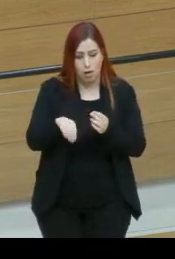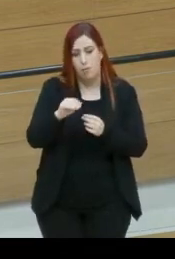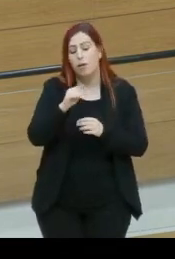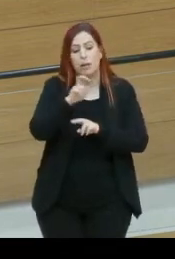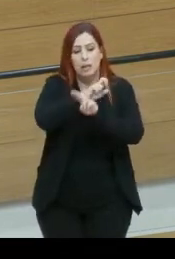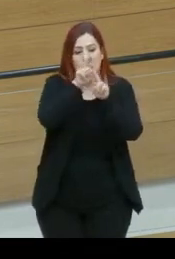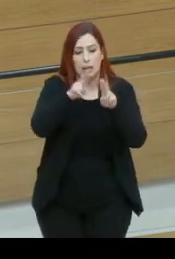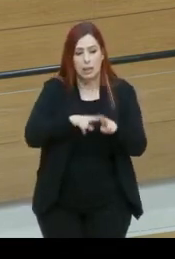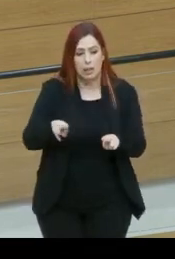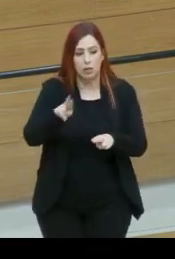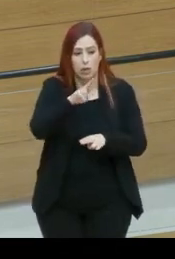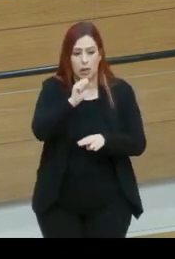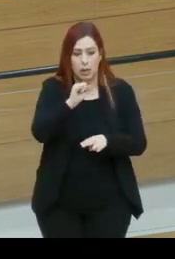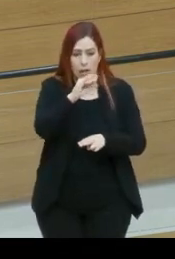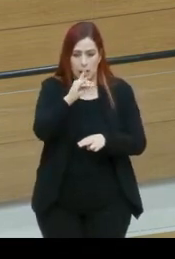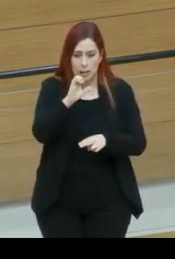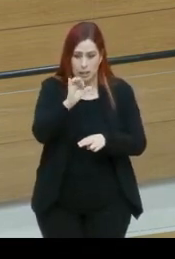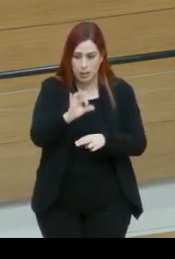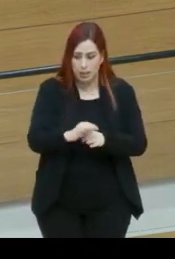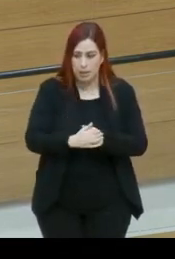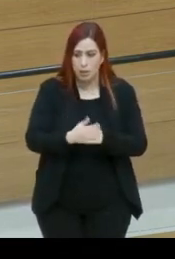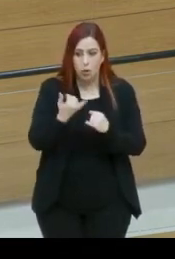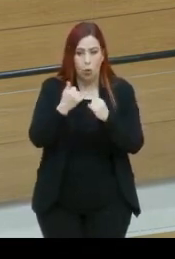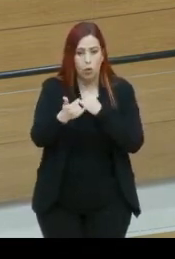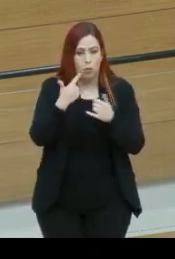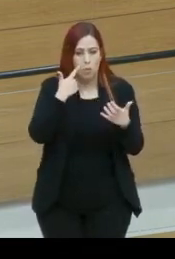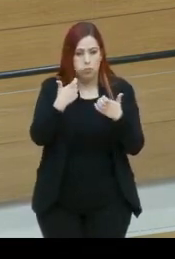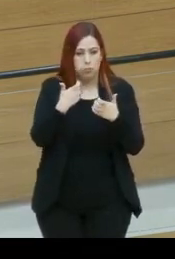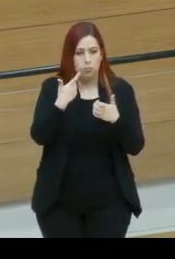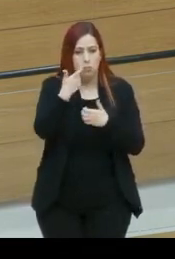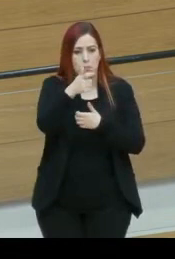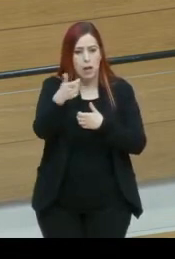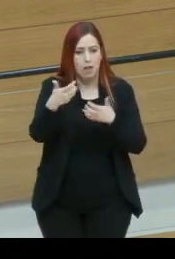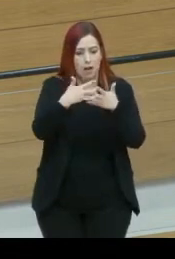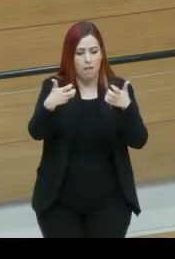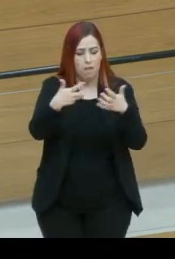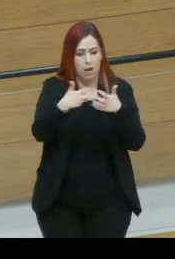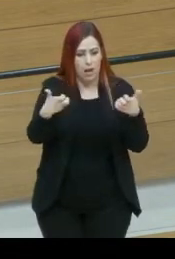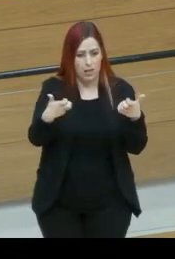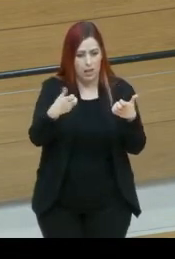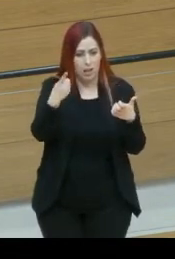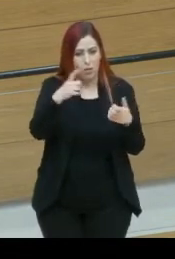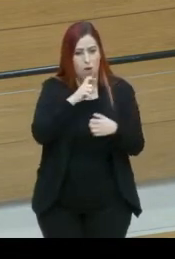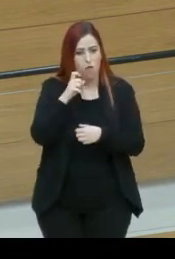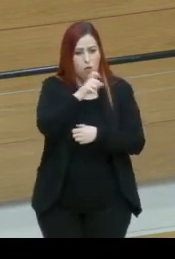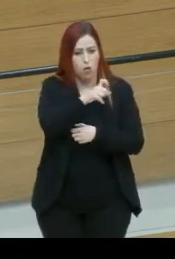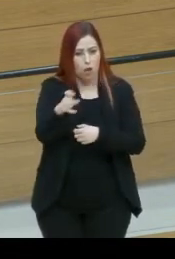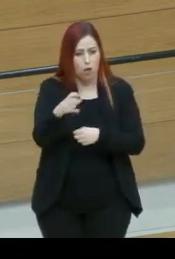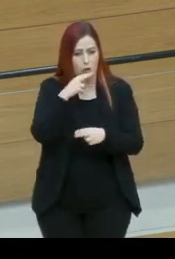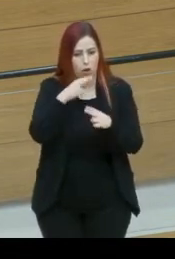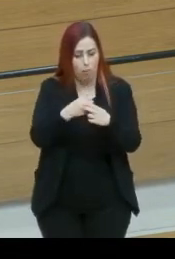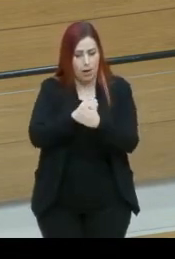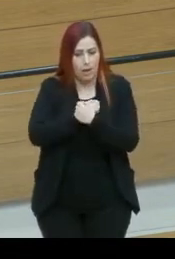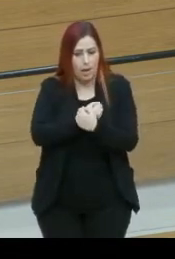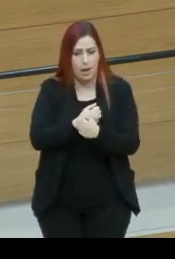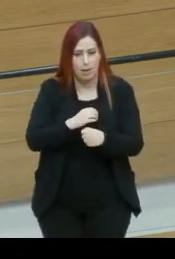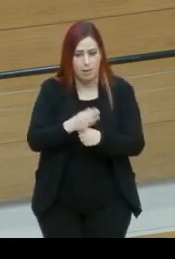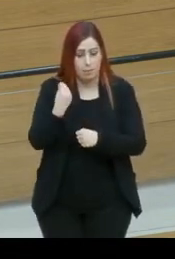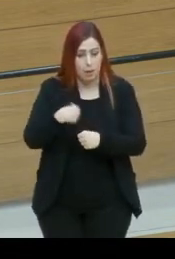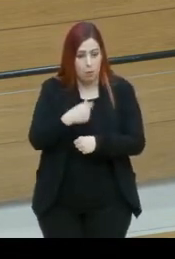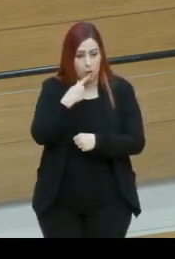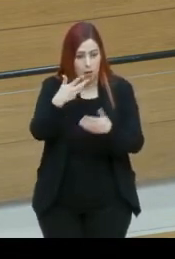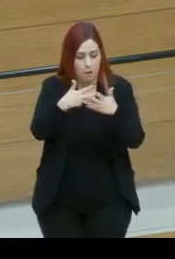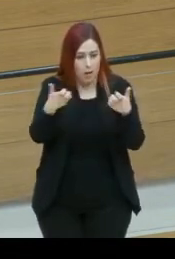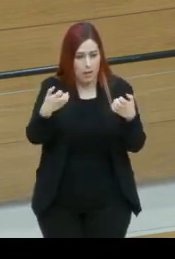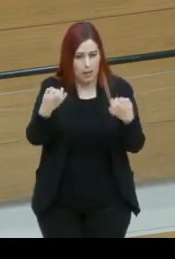International. Y ya por último, destacar unas palabras de Eva Revuelta de la Fundación Querer, en la que decía,